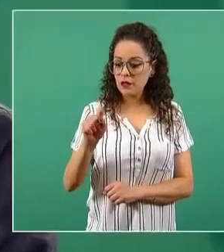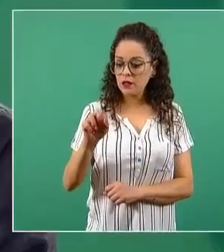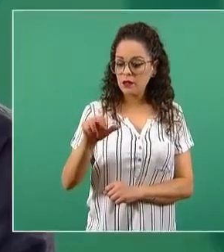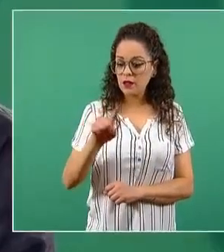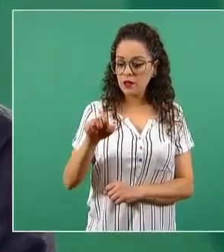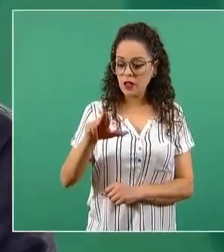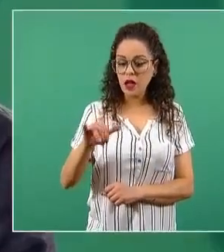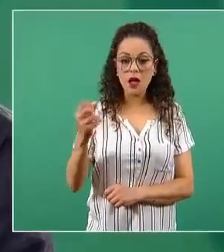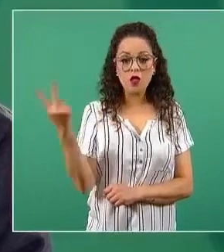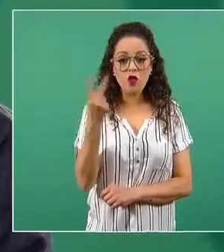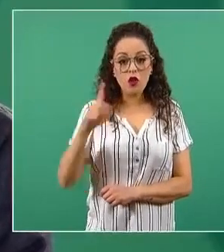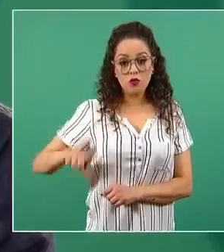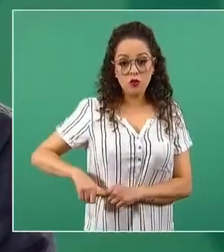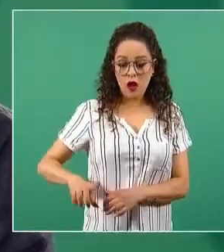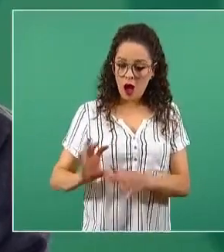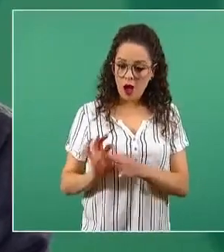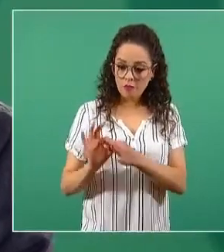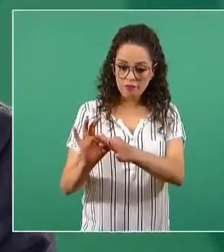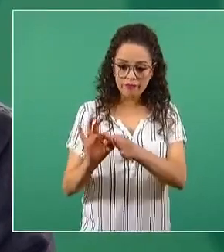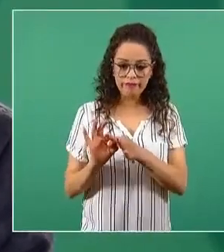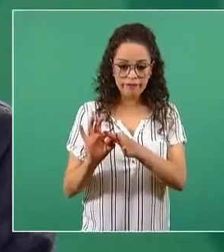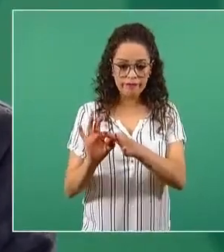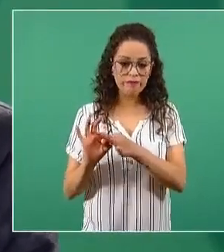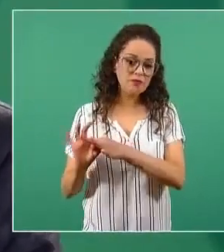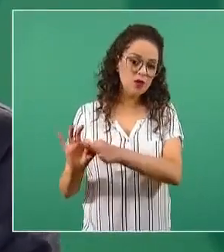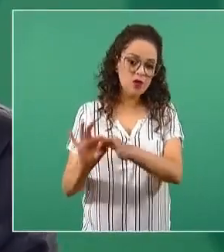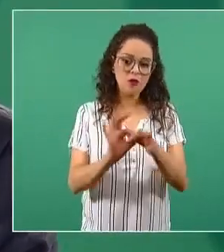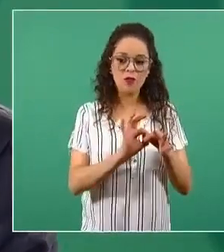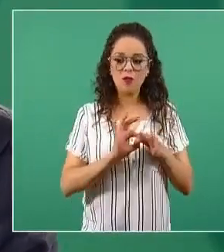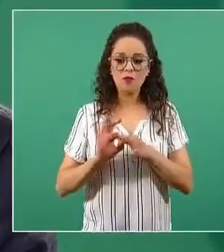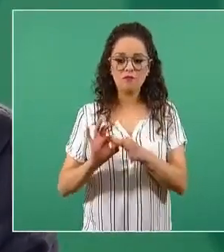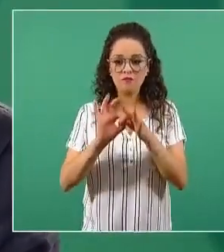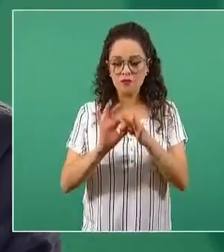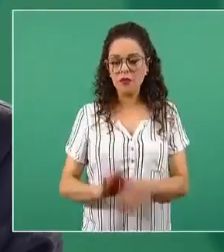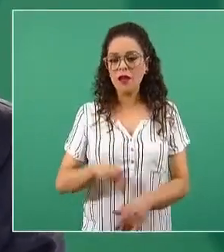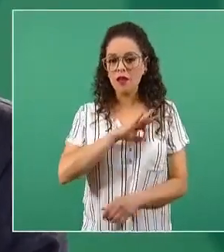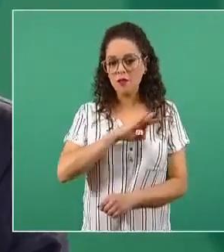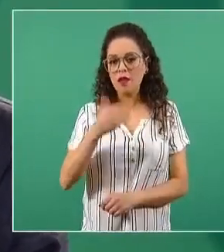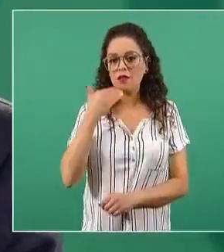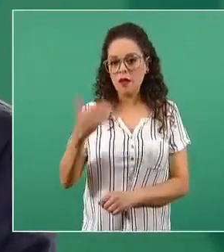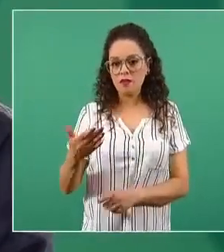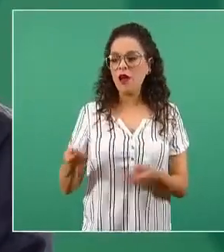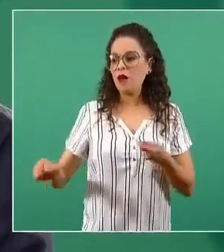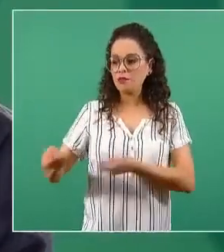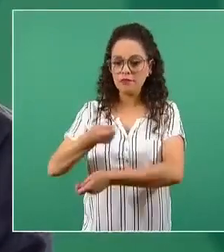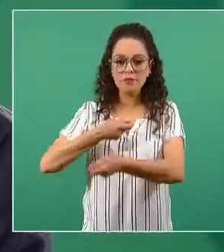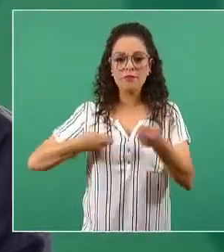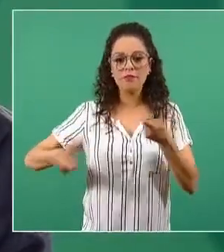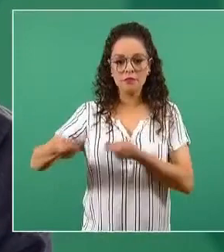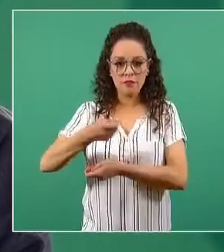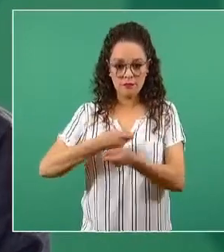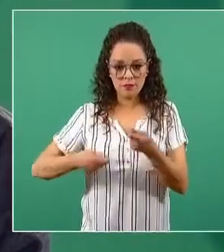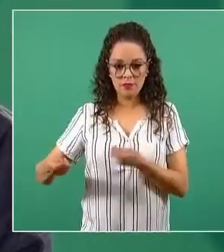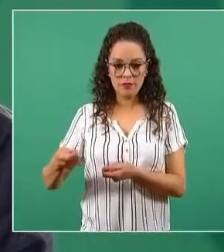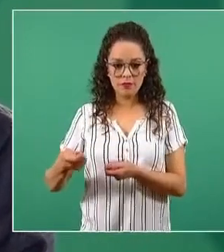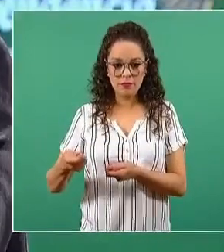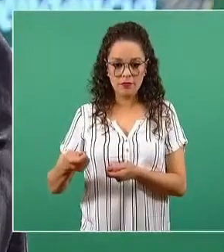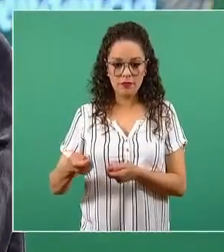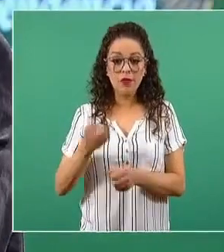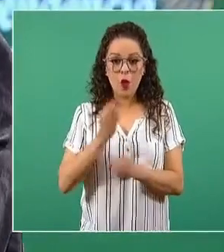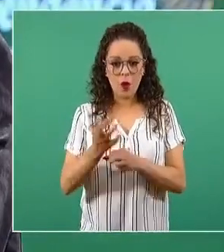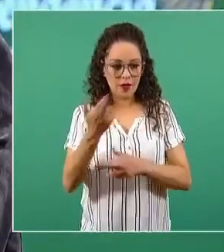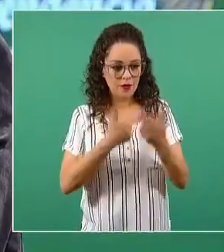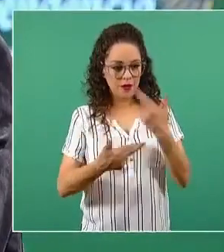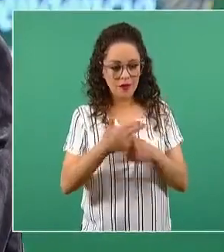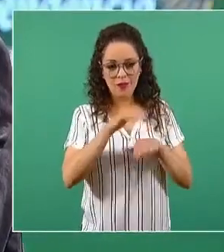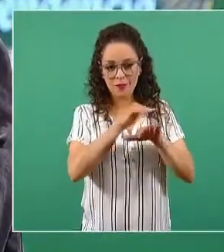de los dos gobiernos, también es un modelo de este tipo de intercambios. Una que no quiero dejar pasar, ahorita regreso a las